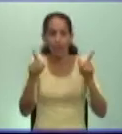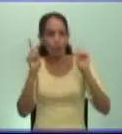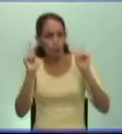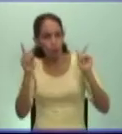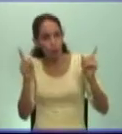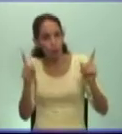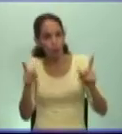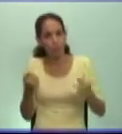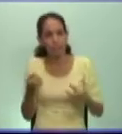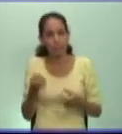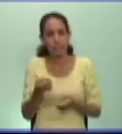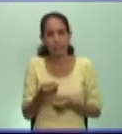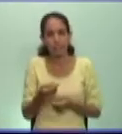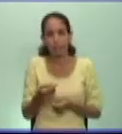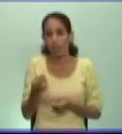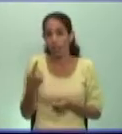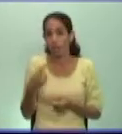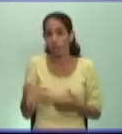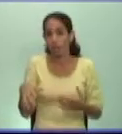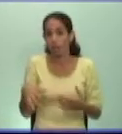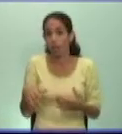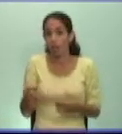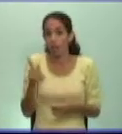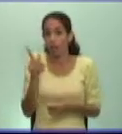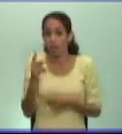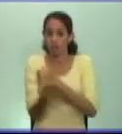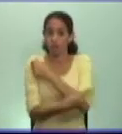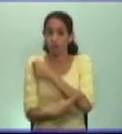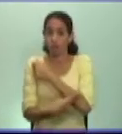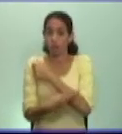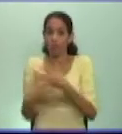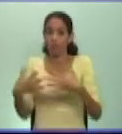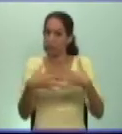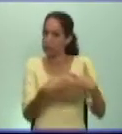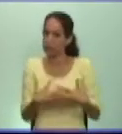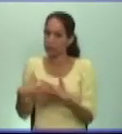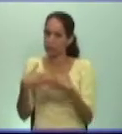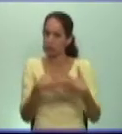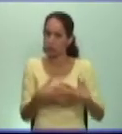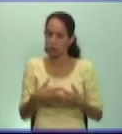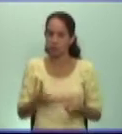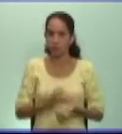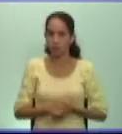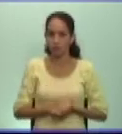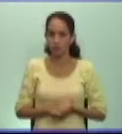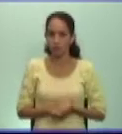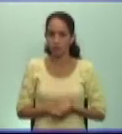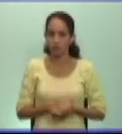por las potencias imperialistas, especialmente por los Estados Unidos. Ustedes conocen todas las